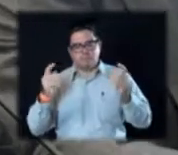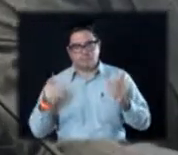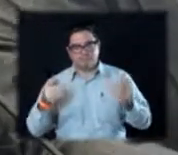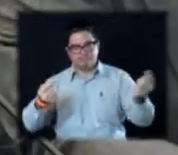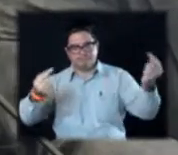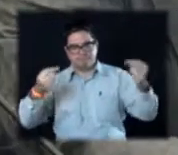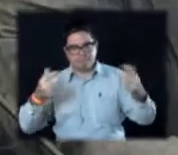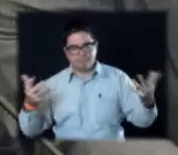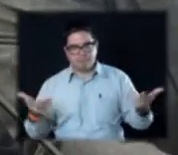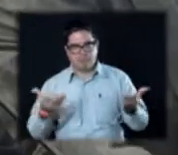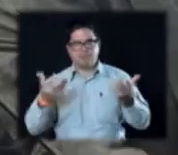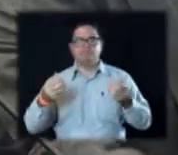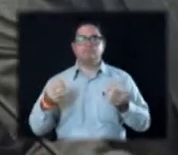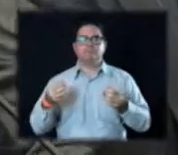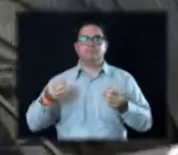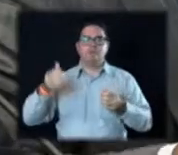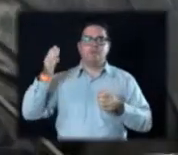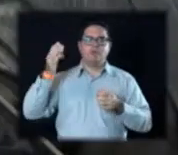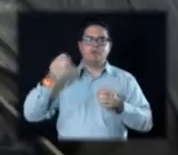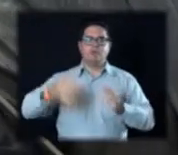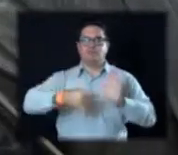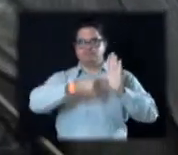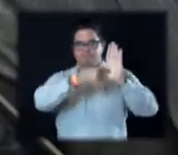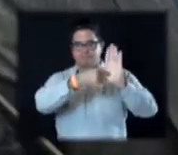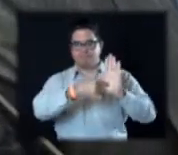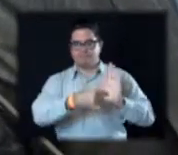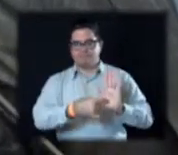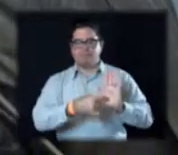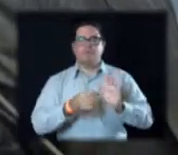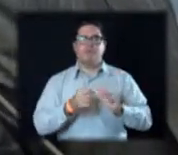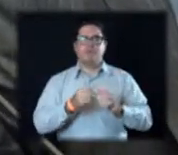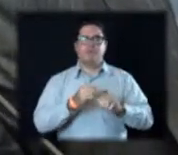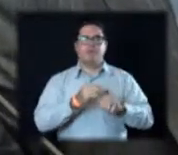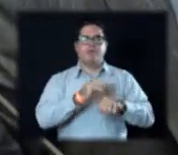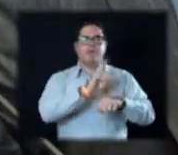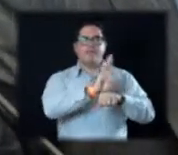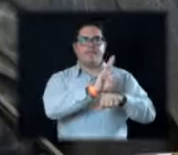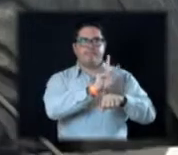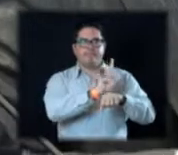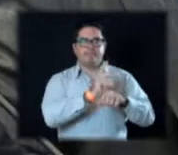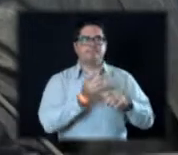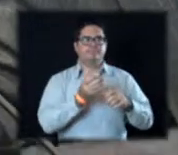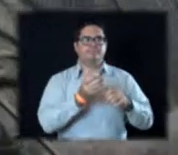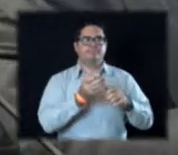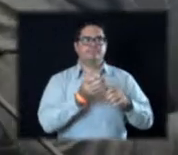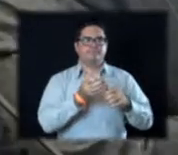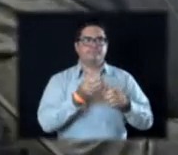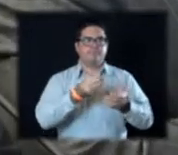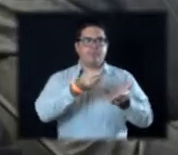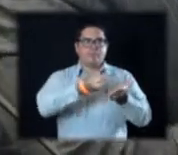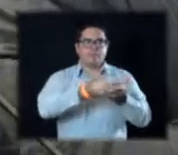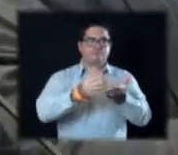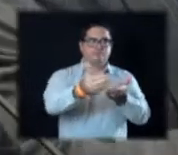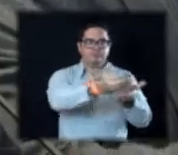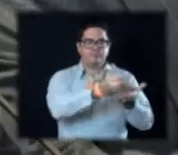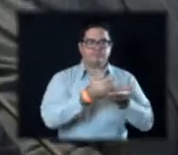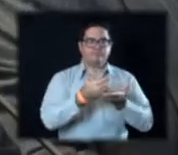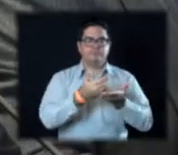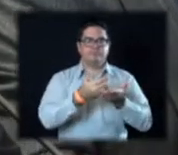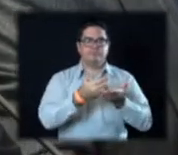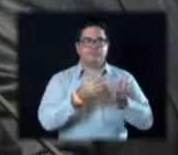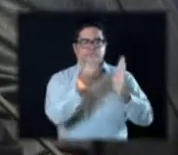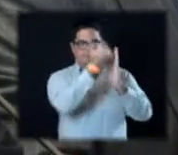esta administración para escuchar esta presentación sobre los saldos a diciembre